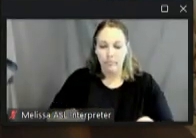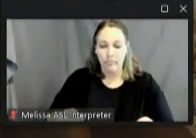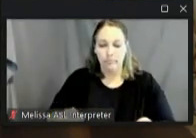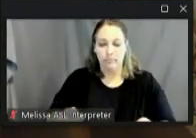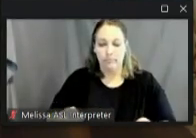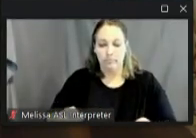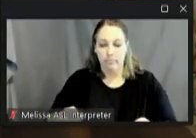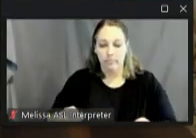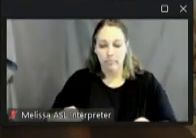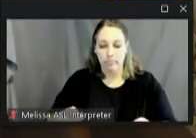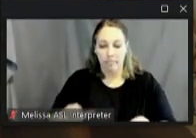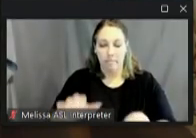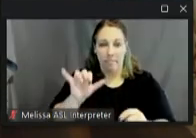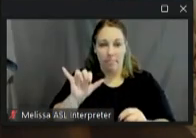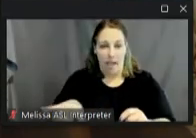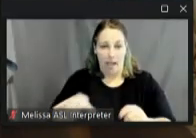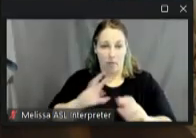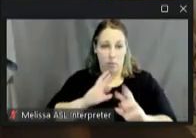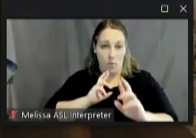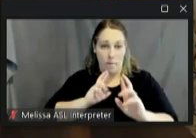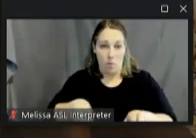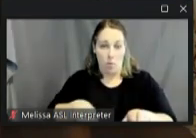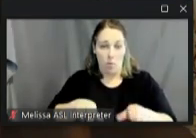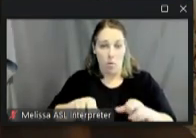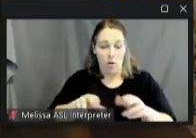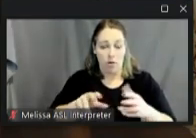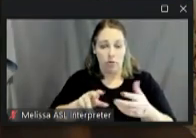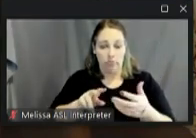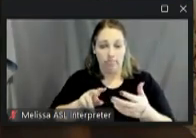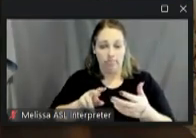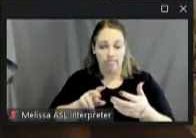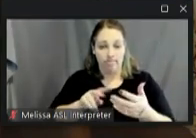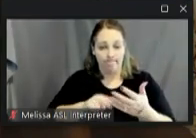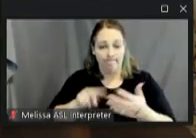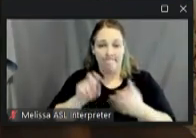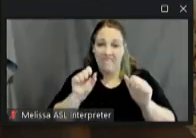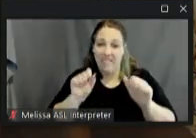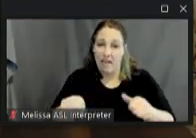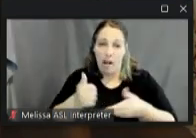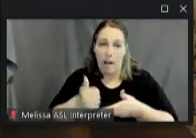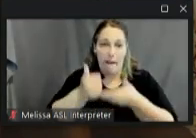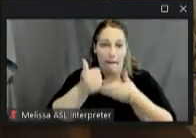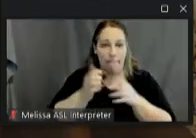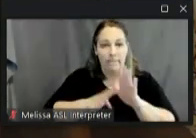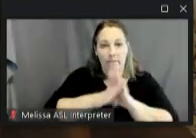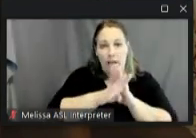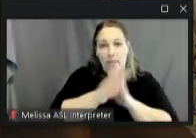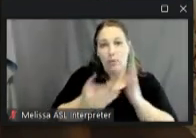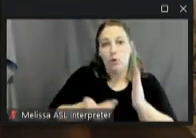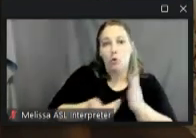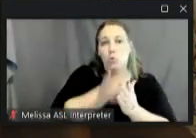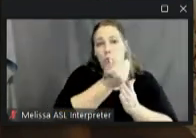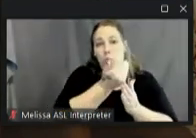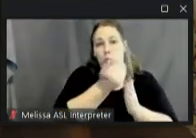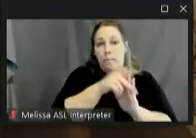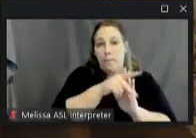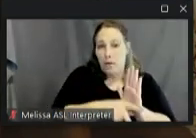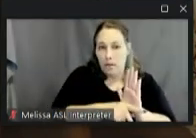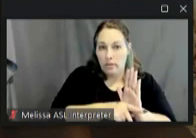fortalecer competencias. Por supuesto, este es un aporte local para fortalecer las competencias